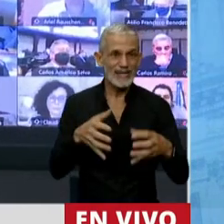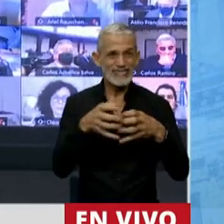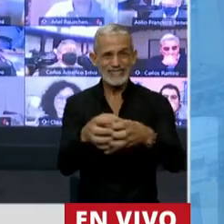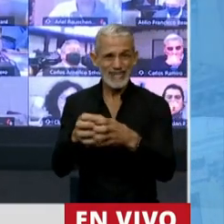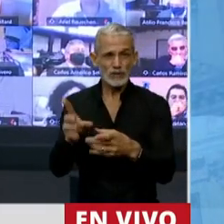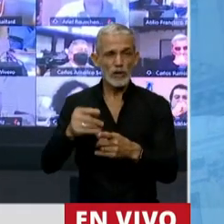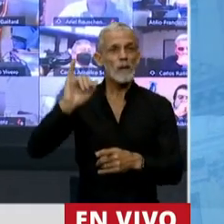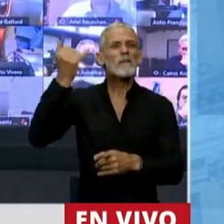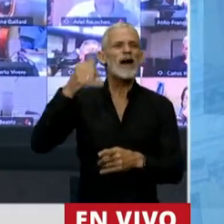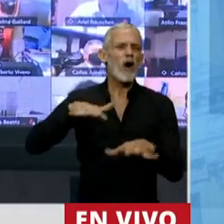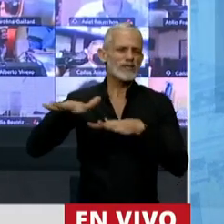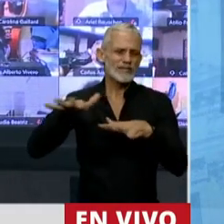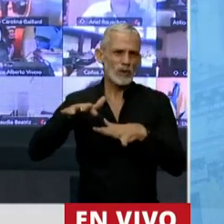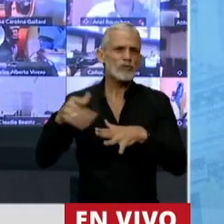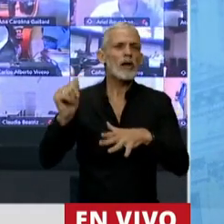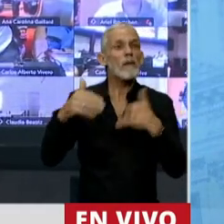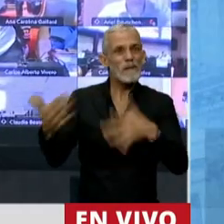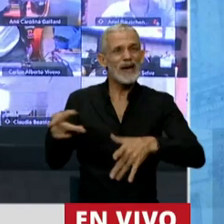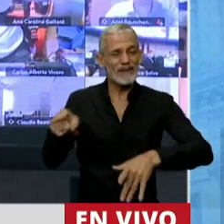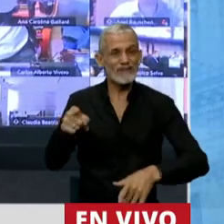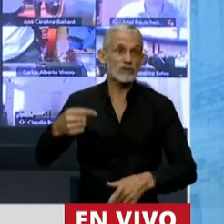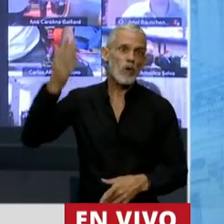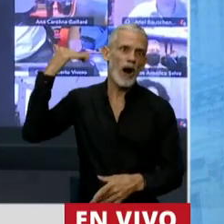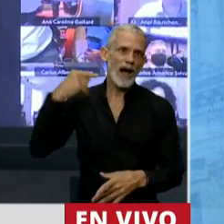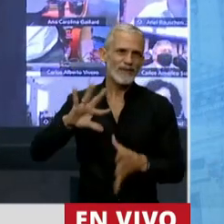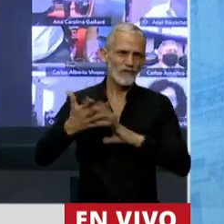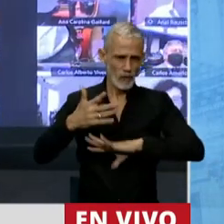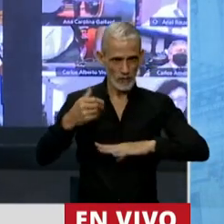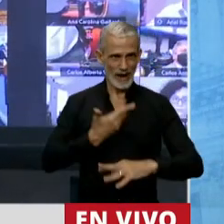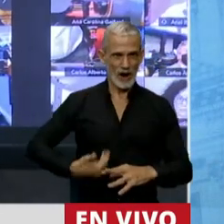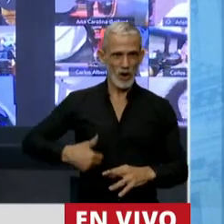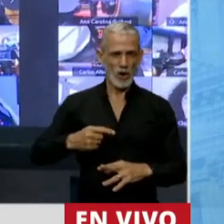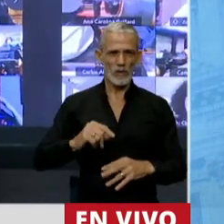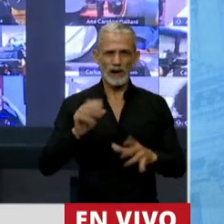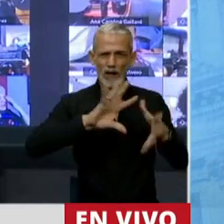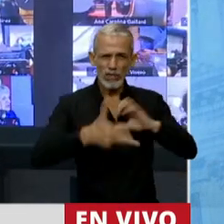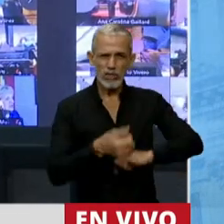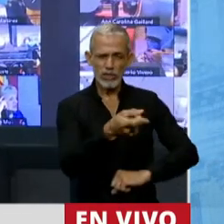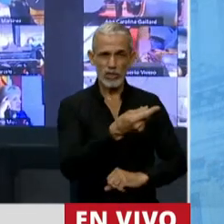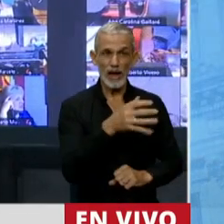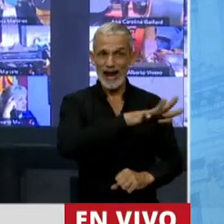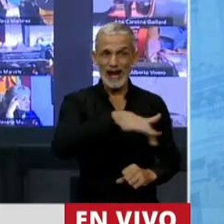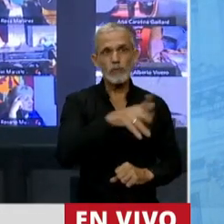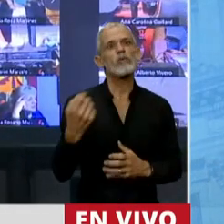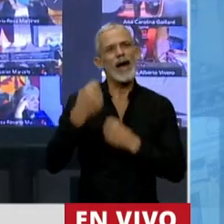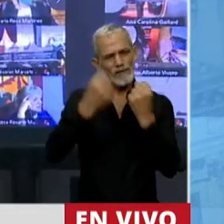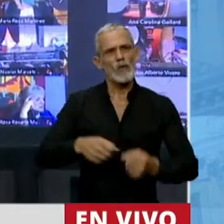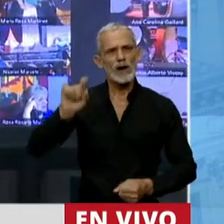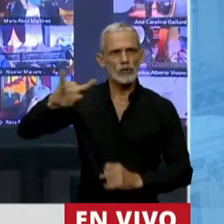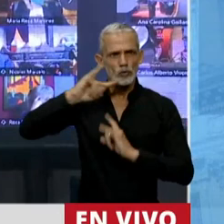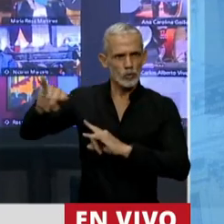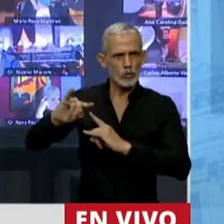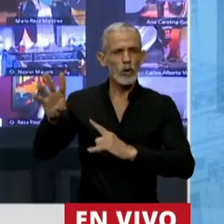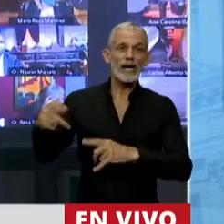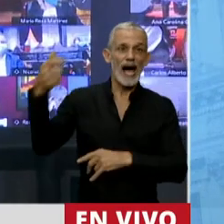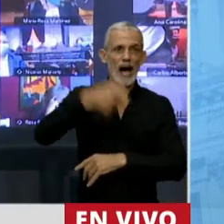están en una mejor situación y que han sido beneficiados por otro modelo económico en perjuicio del pueblo argentino, hoy hagan ese esfuerzo contributivo